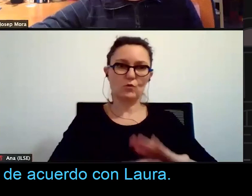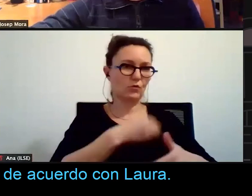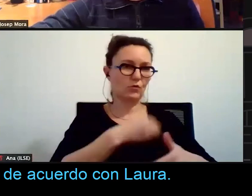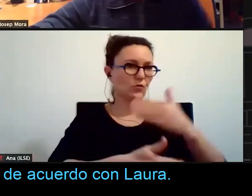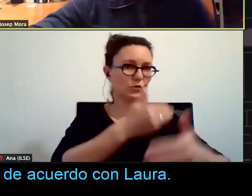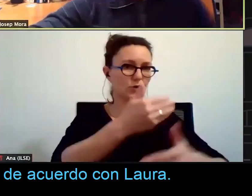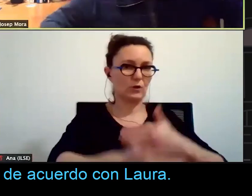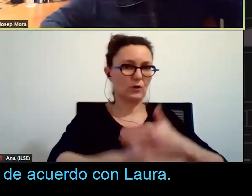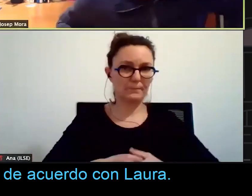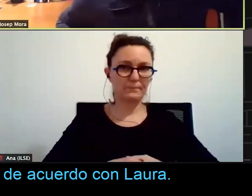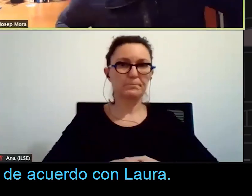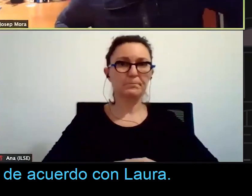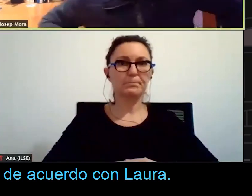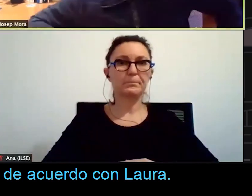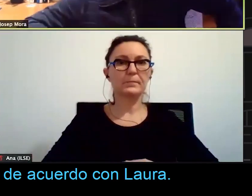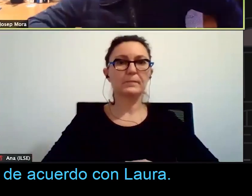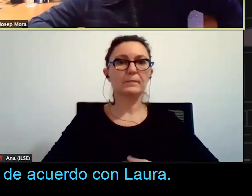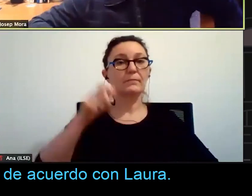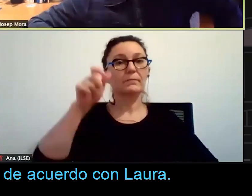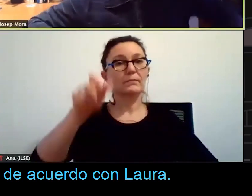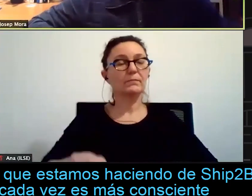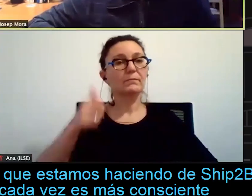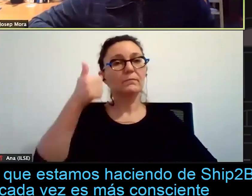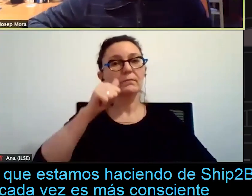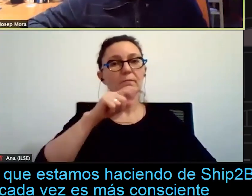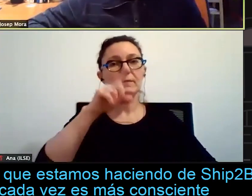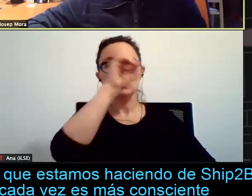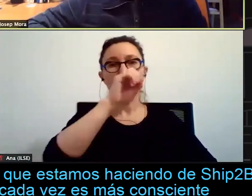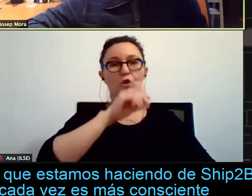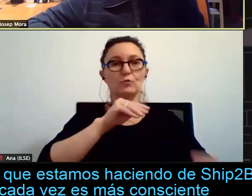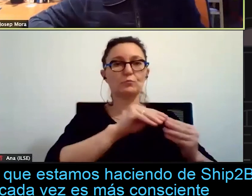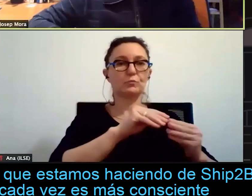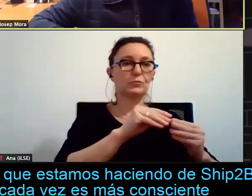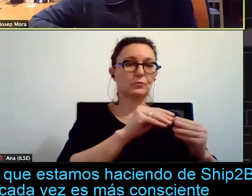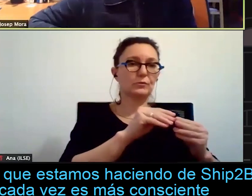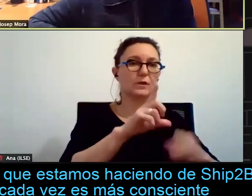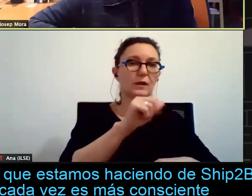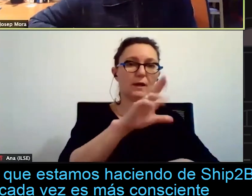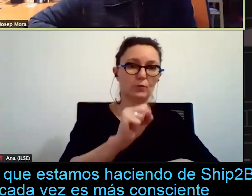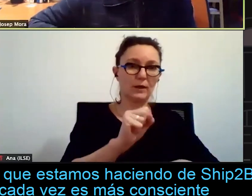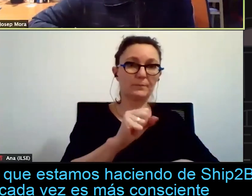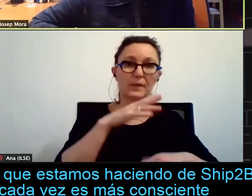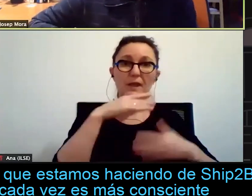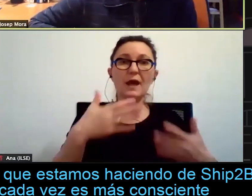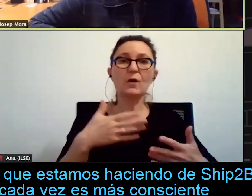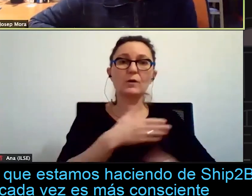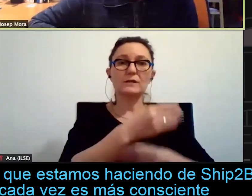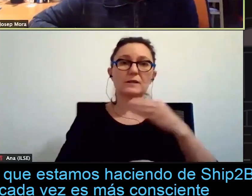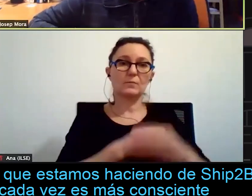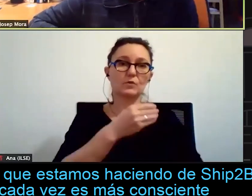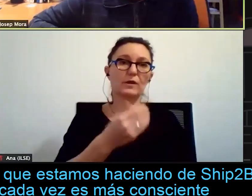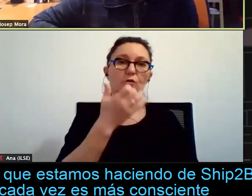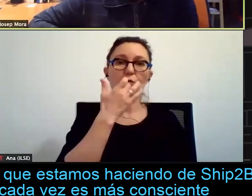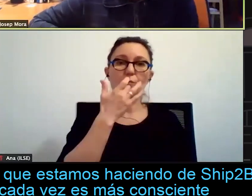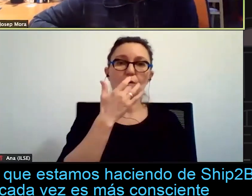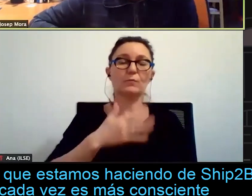Sí, yo estoy totalmente de acuerdo con Laura. Al final nosotros en este mismo fundraising que estamos haciendo de She2B Ventures, que así se